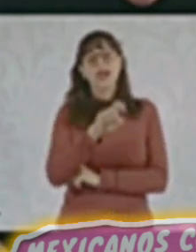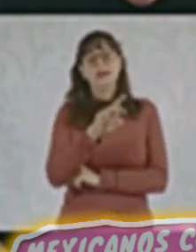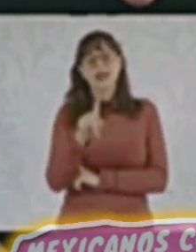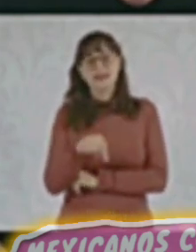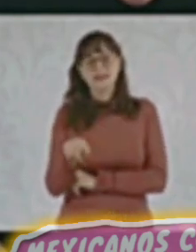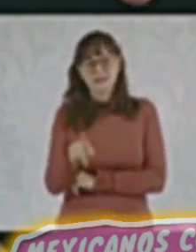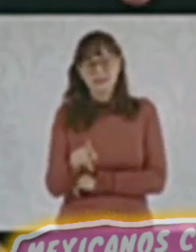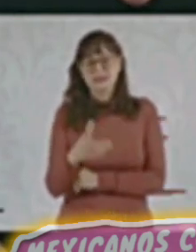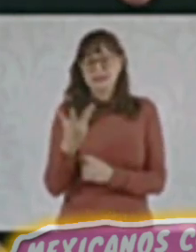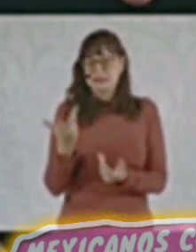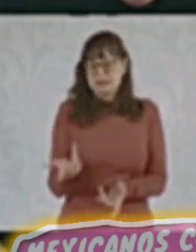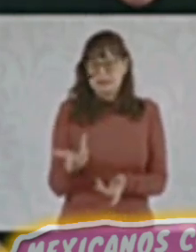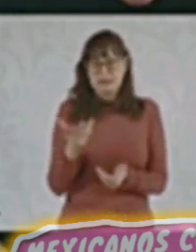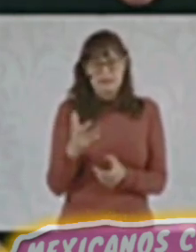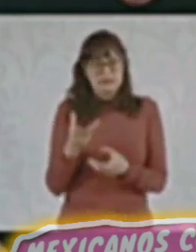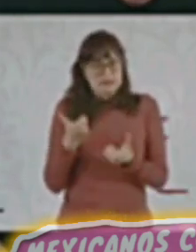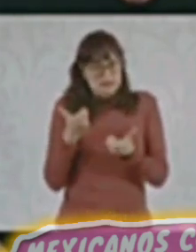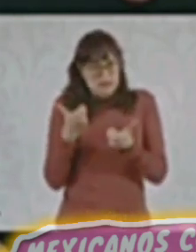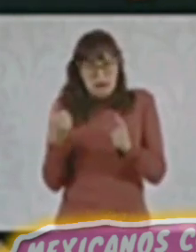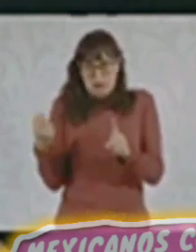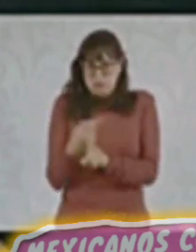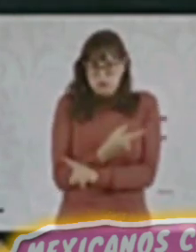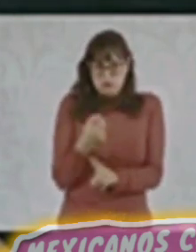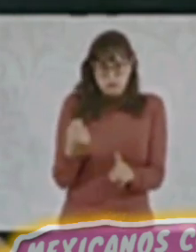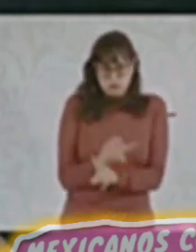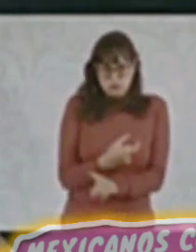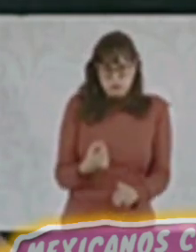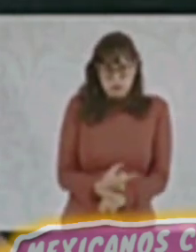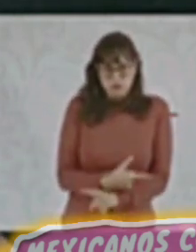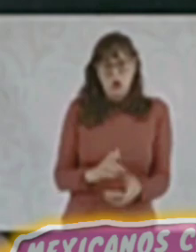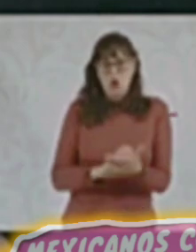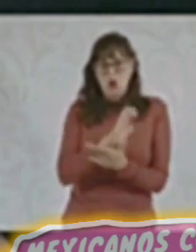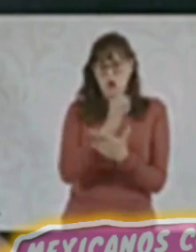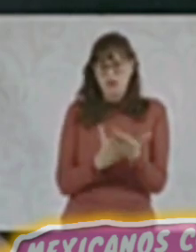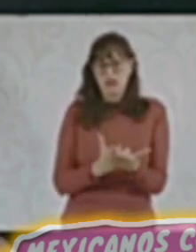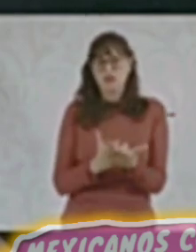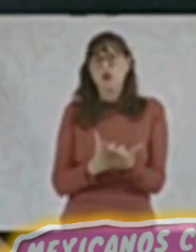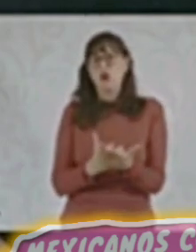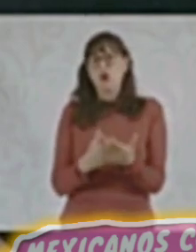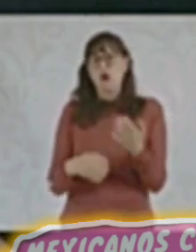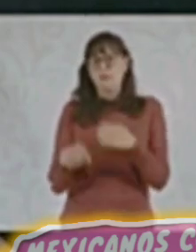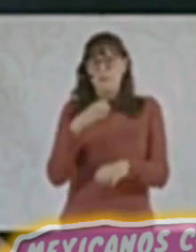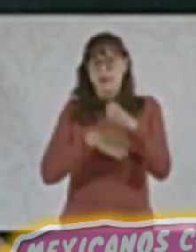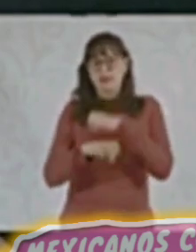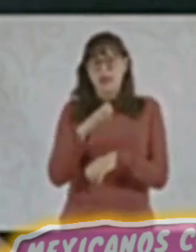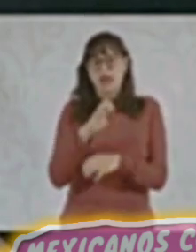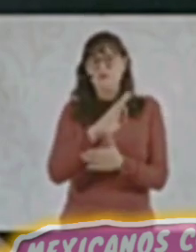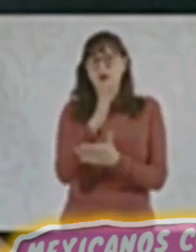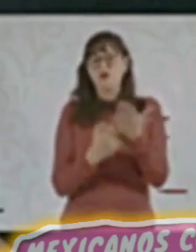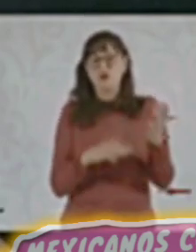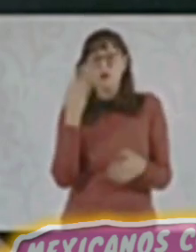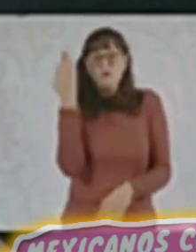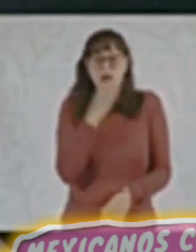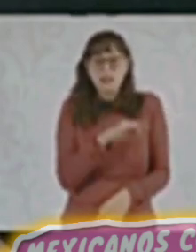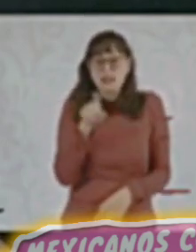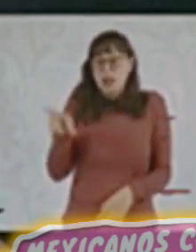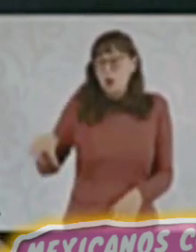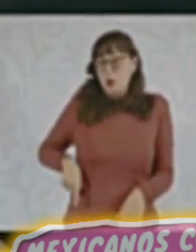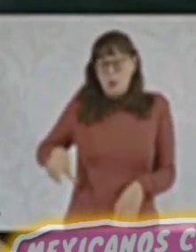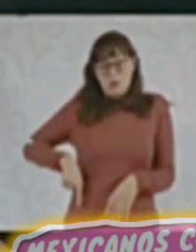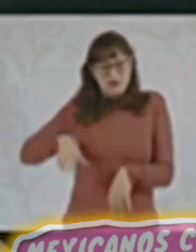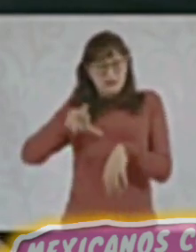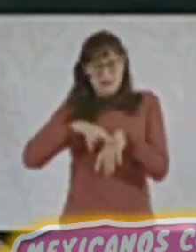2.576 millones de pesos a través de contratos con empresas factureras. El gobernador está a punto de irse, usted ya lo ha